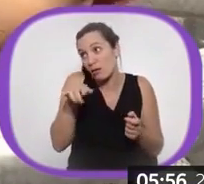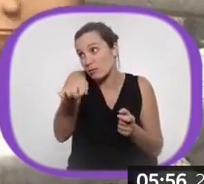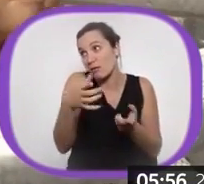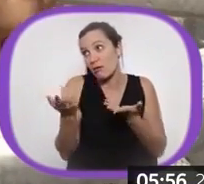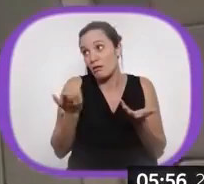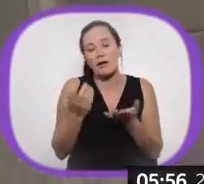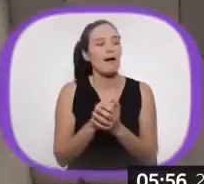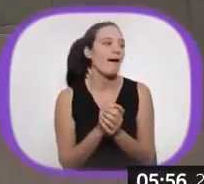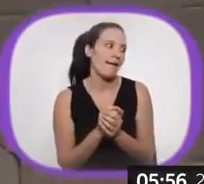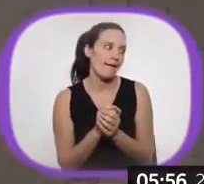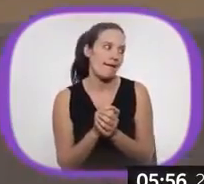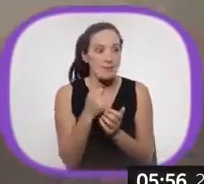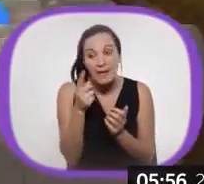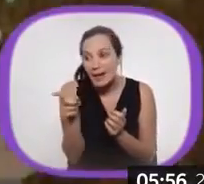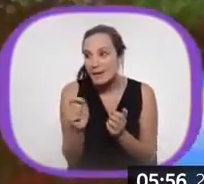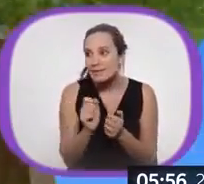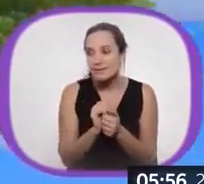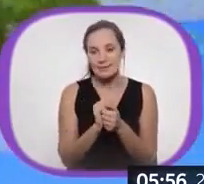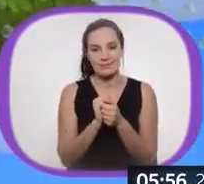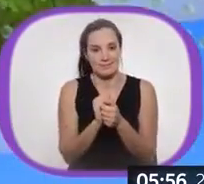Ibi! ¡Mira!